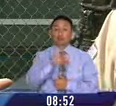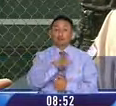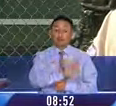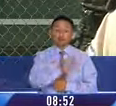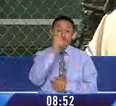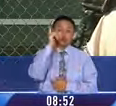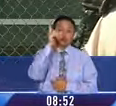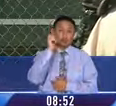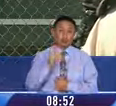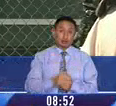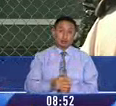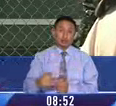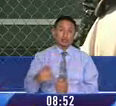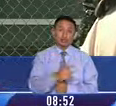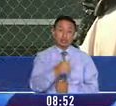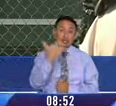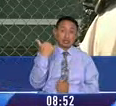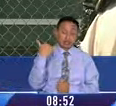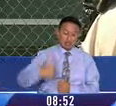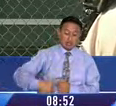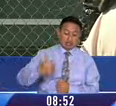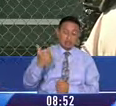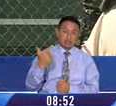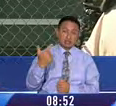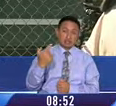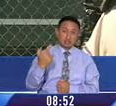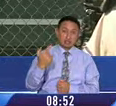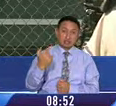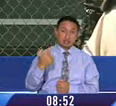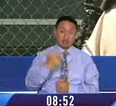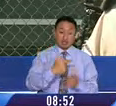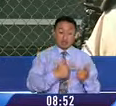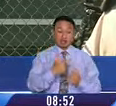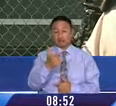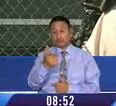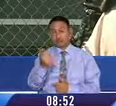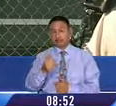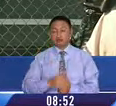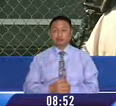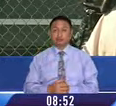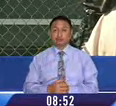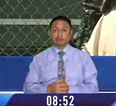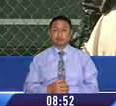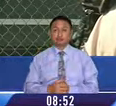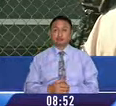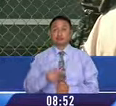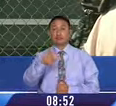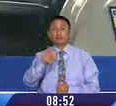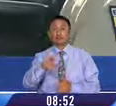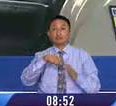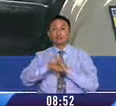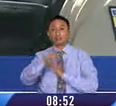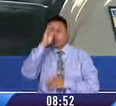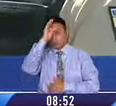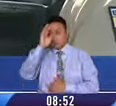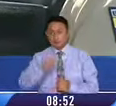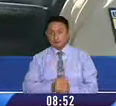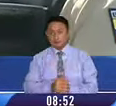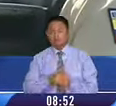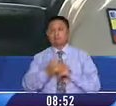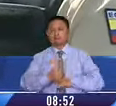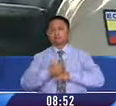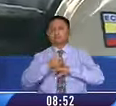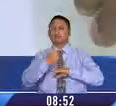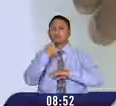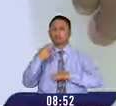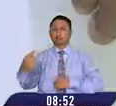que justamente se le encontró con arma de fuego y realiza el disparo a la víctima que en este momento se encuentra en el hospital. Autoridades informaron